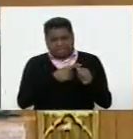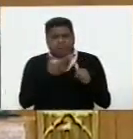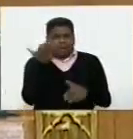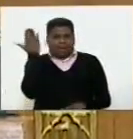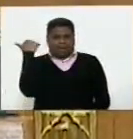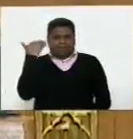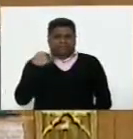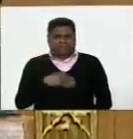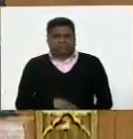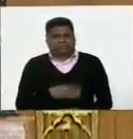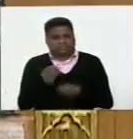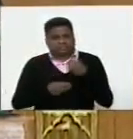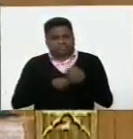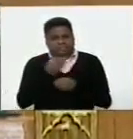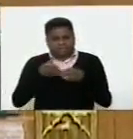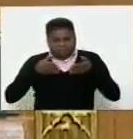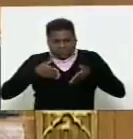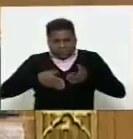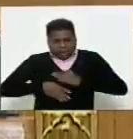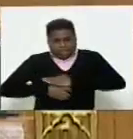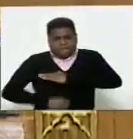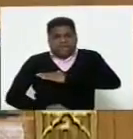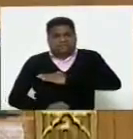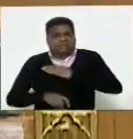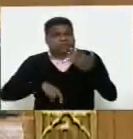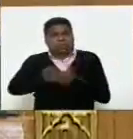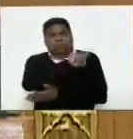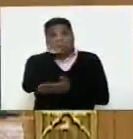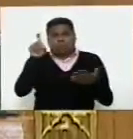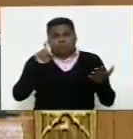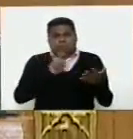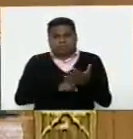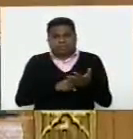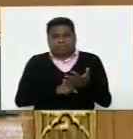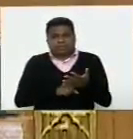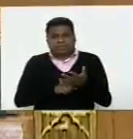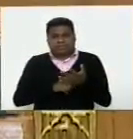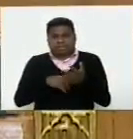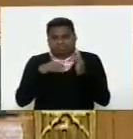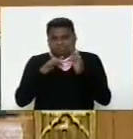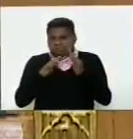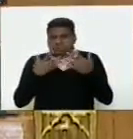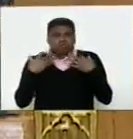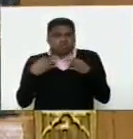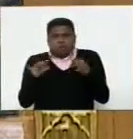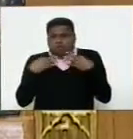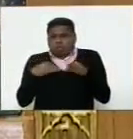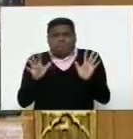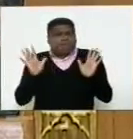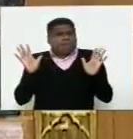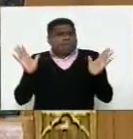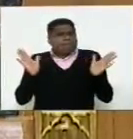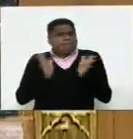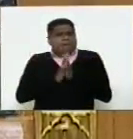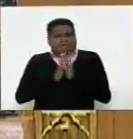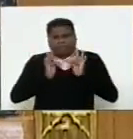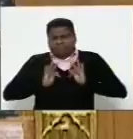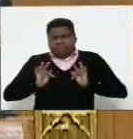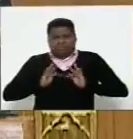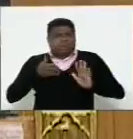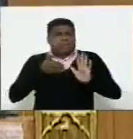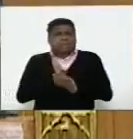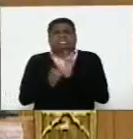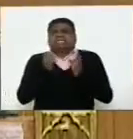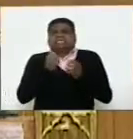el parto como algo absolutamente fisiológico y que acontece sin